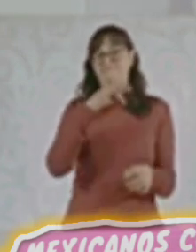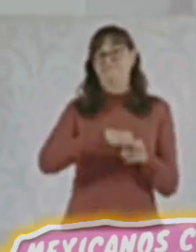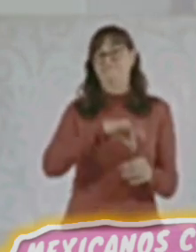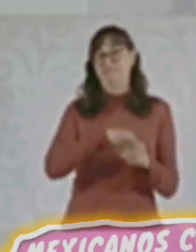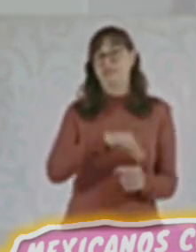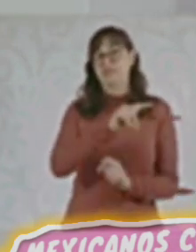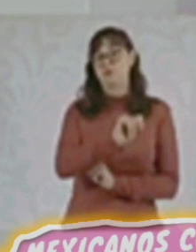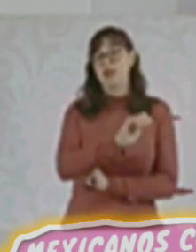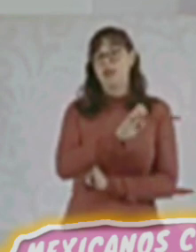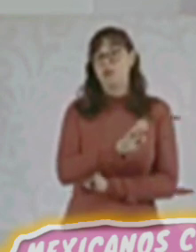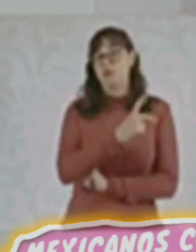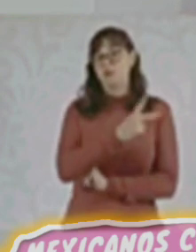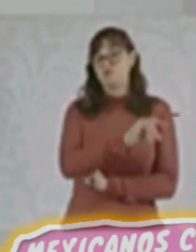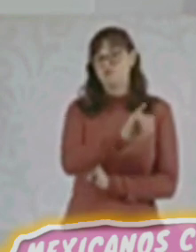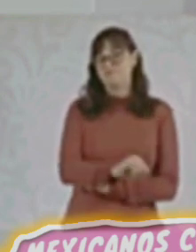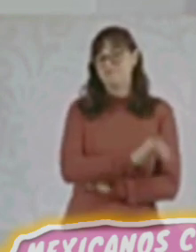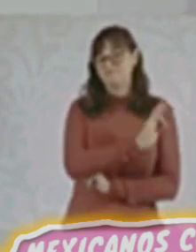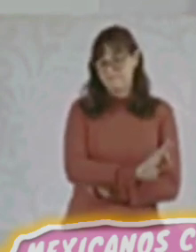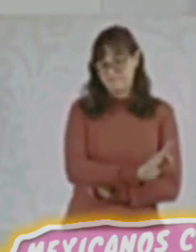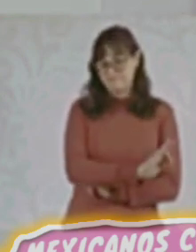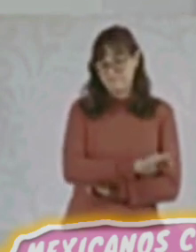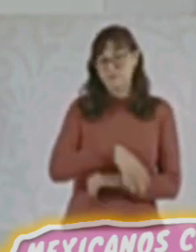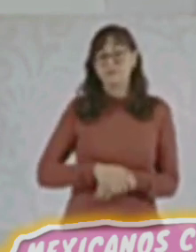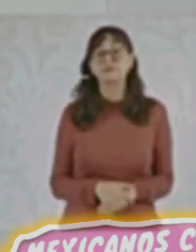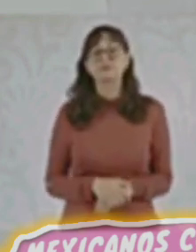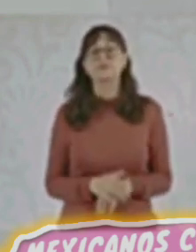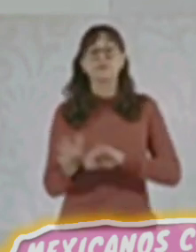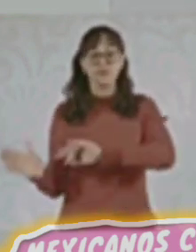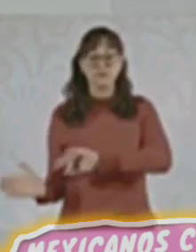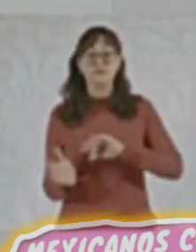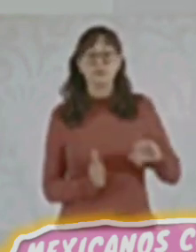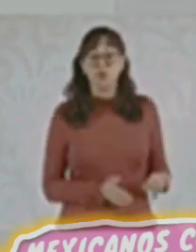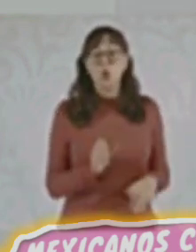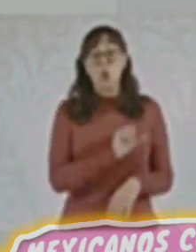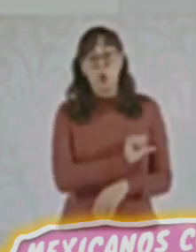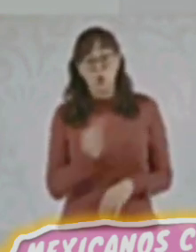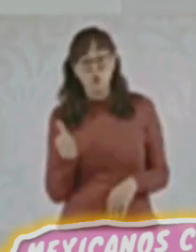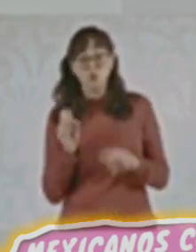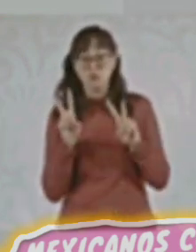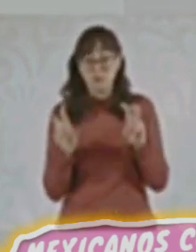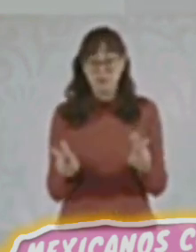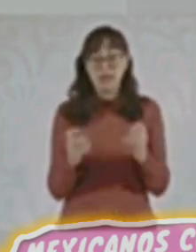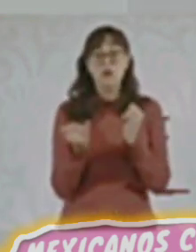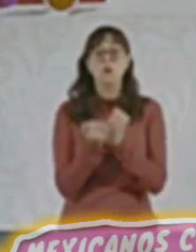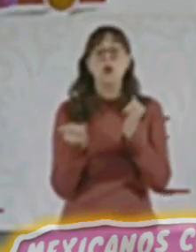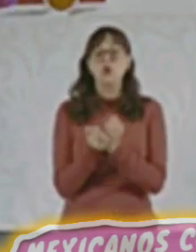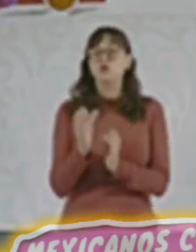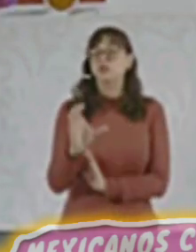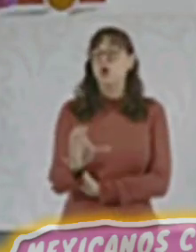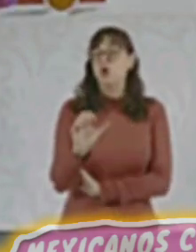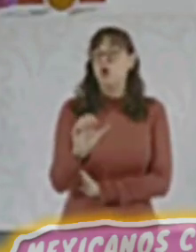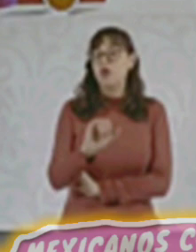está. Y por otro lado, lo del Consejo de la Judicatura, que también es muy importante.